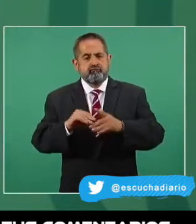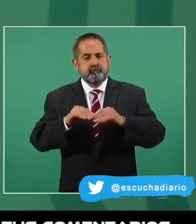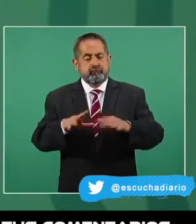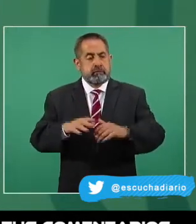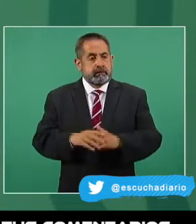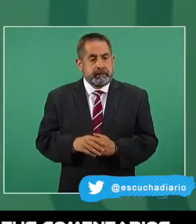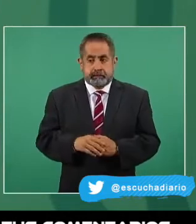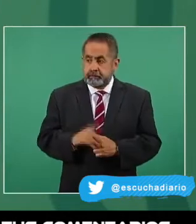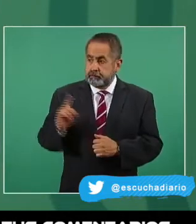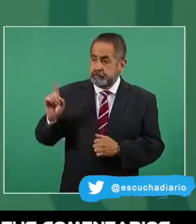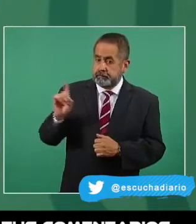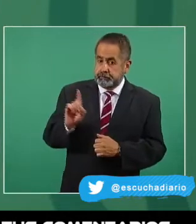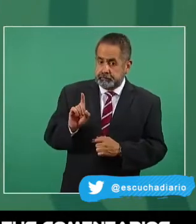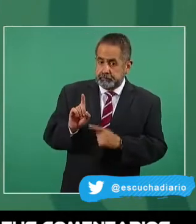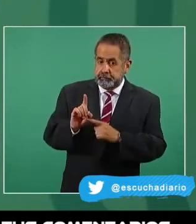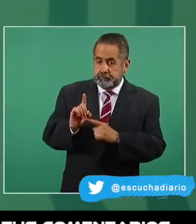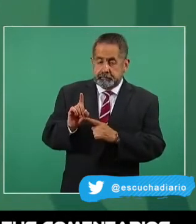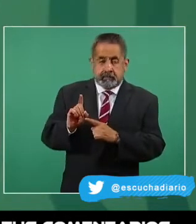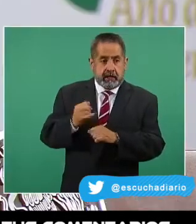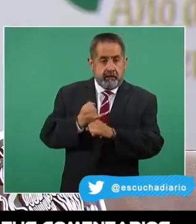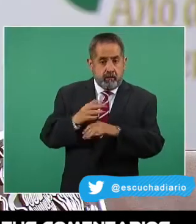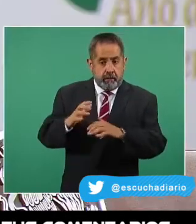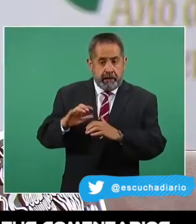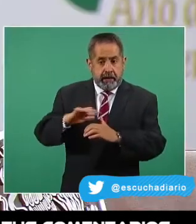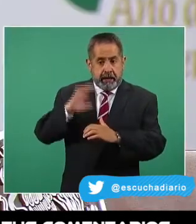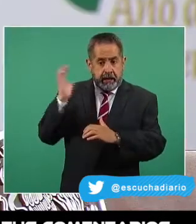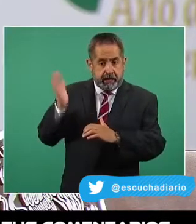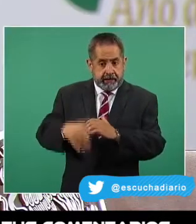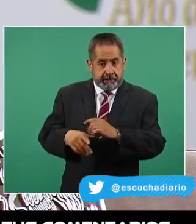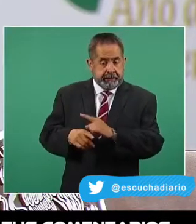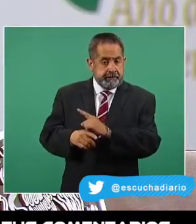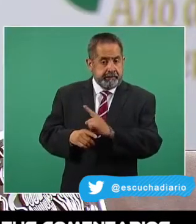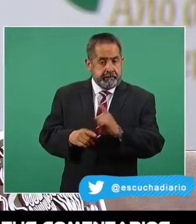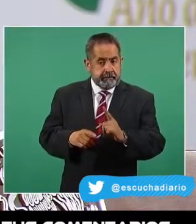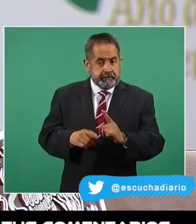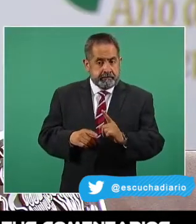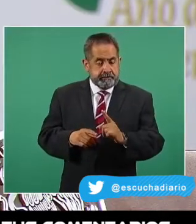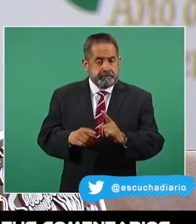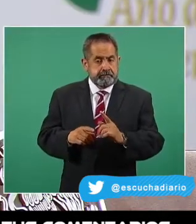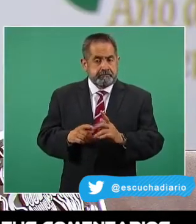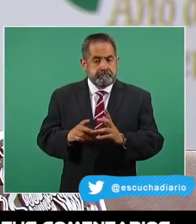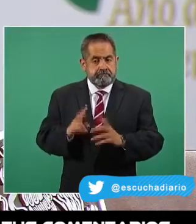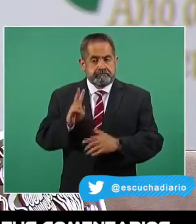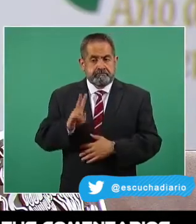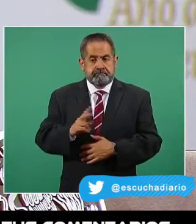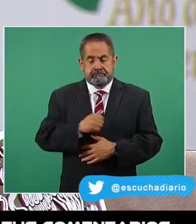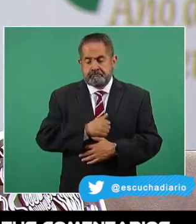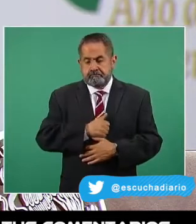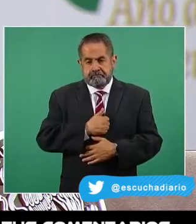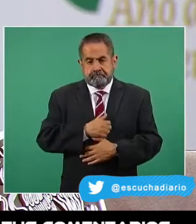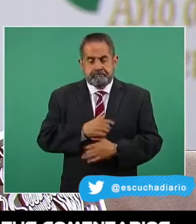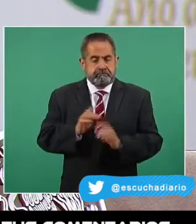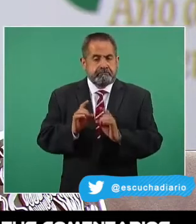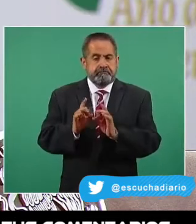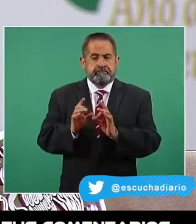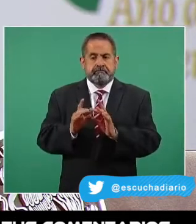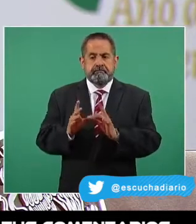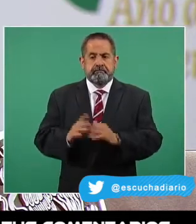de vacunas a México. Y también se logró un acuerdo para el envasado de la vacuna Sputnik V en Birmex.